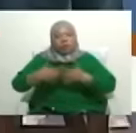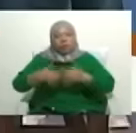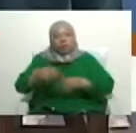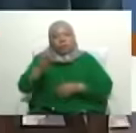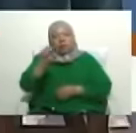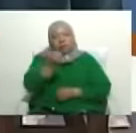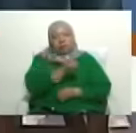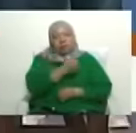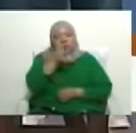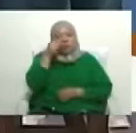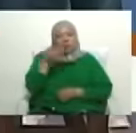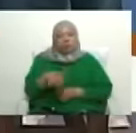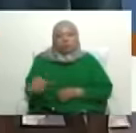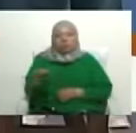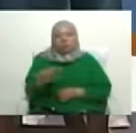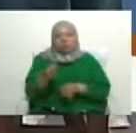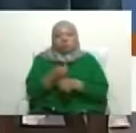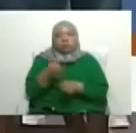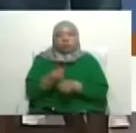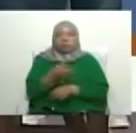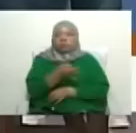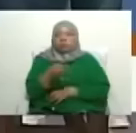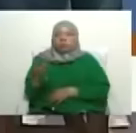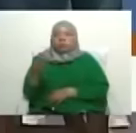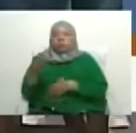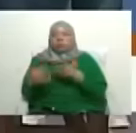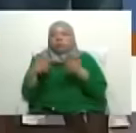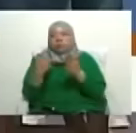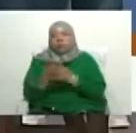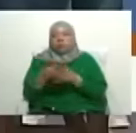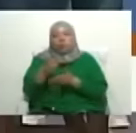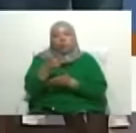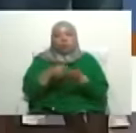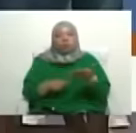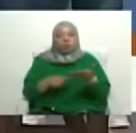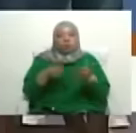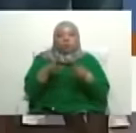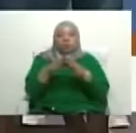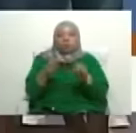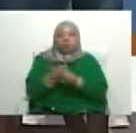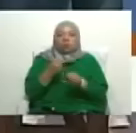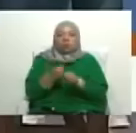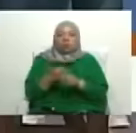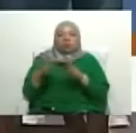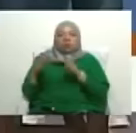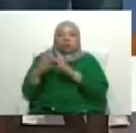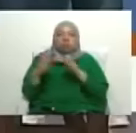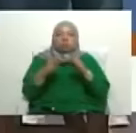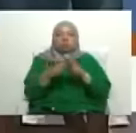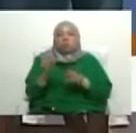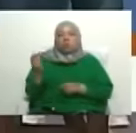mercenarios, y ahí queda perfectamente establecido, como en un contrato de compraventa de una vivienda o de un carro,